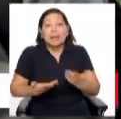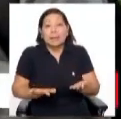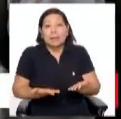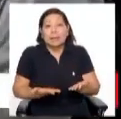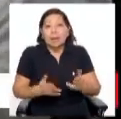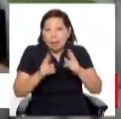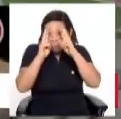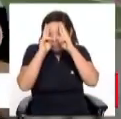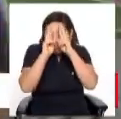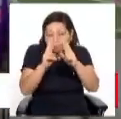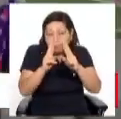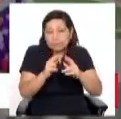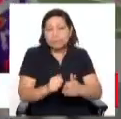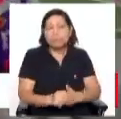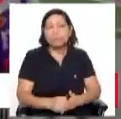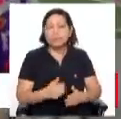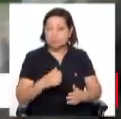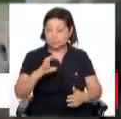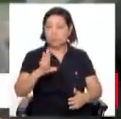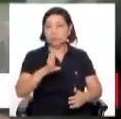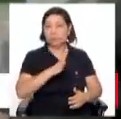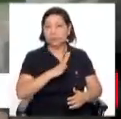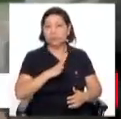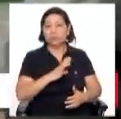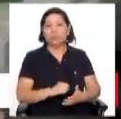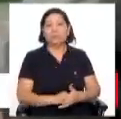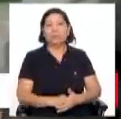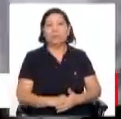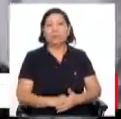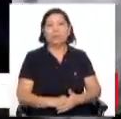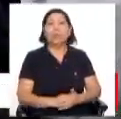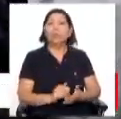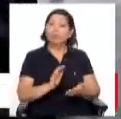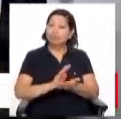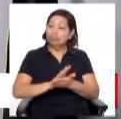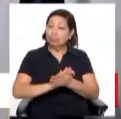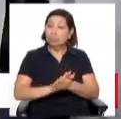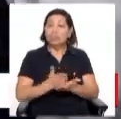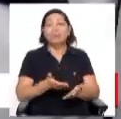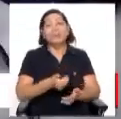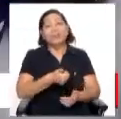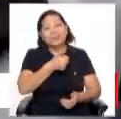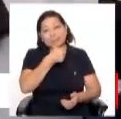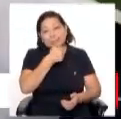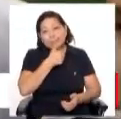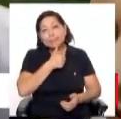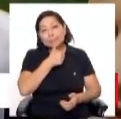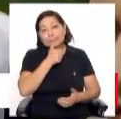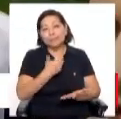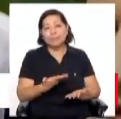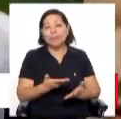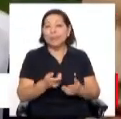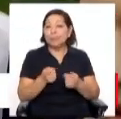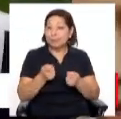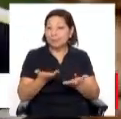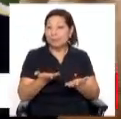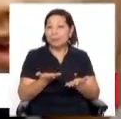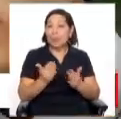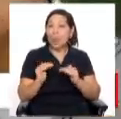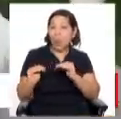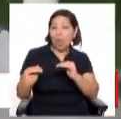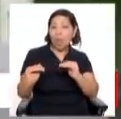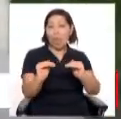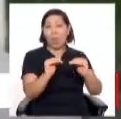quiero que haya respeto. Y yo lealtad. Y yo quiero que haya amabilidad. Vestíamos la tolerancia. Exigimos